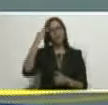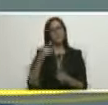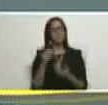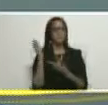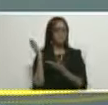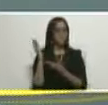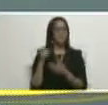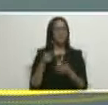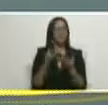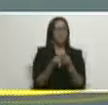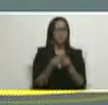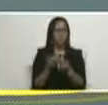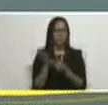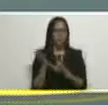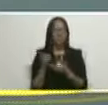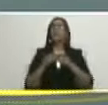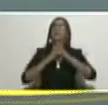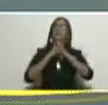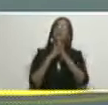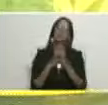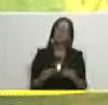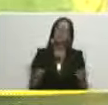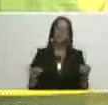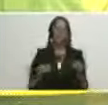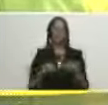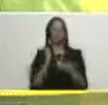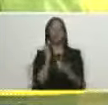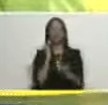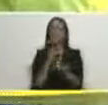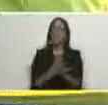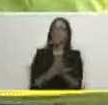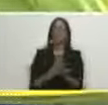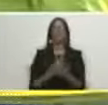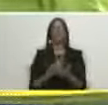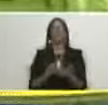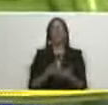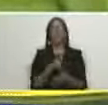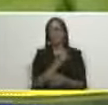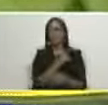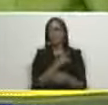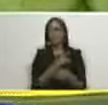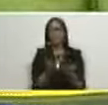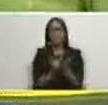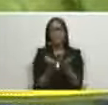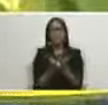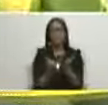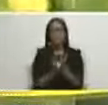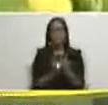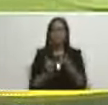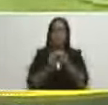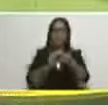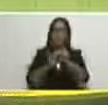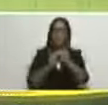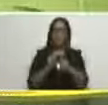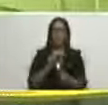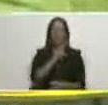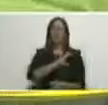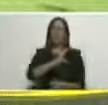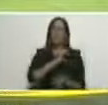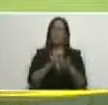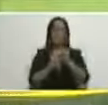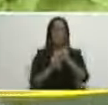que con él y todos los clubes, las academias, los comités deportivos,